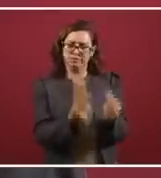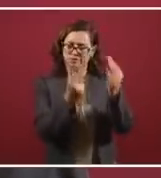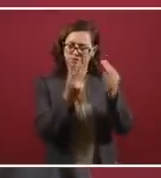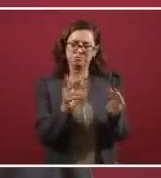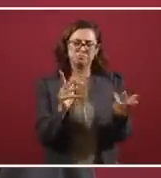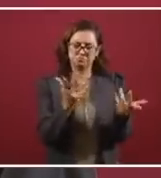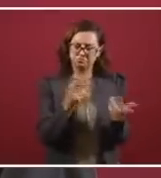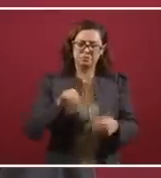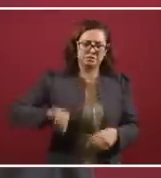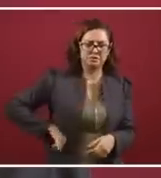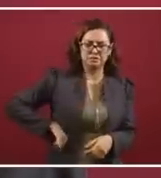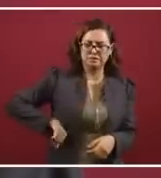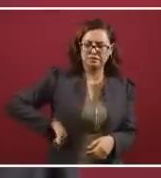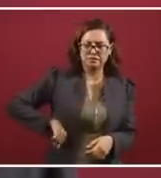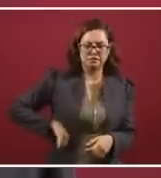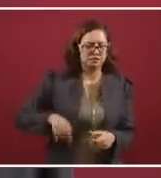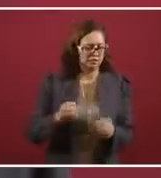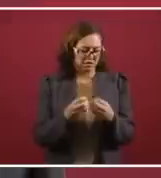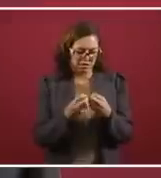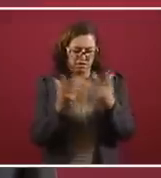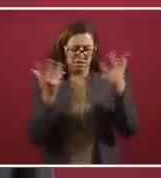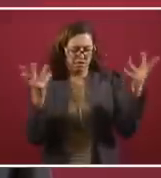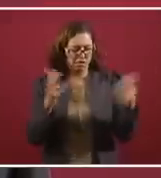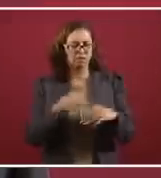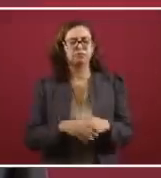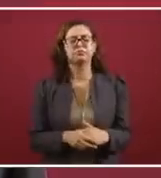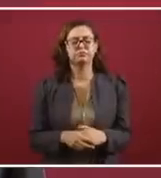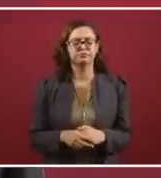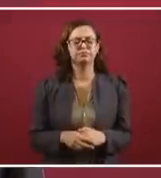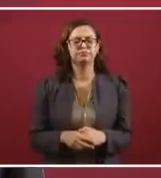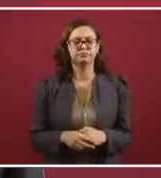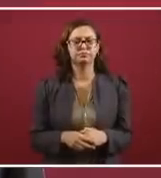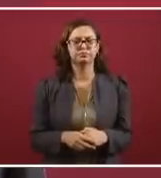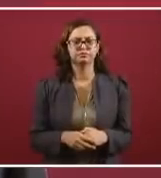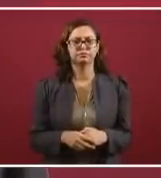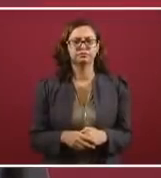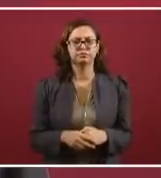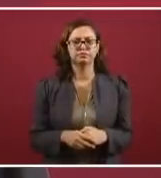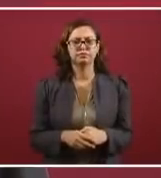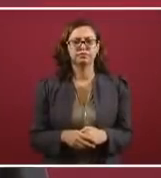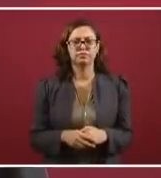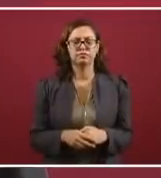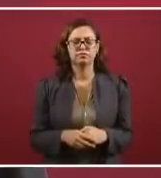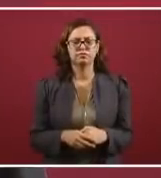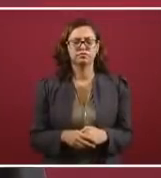las empresas. Se logró